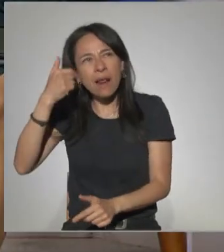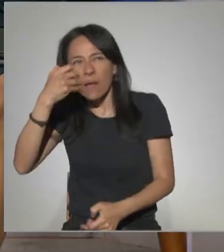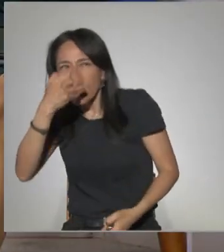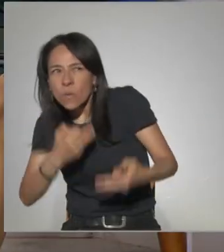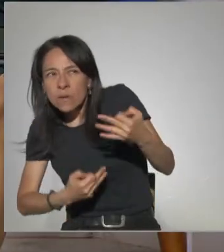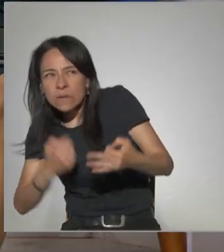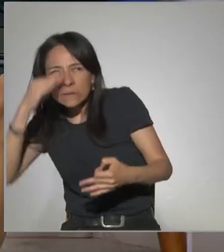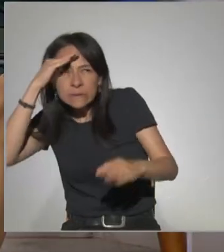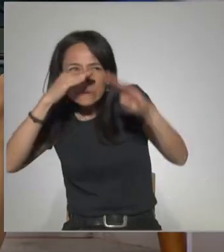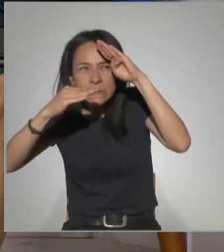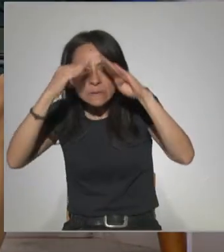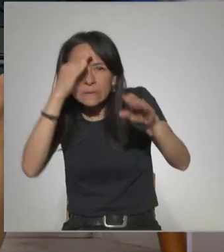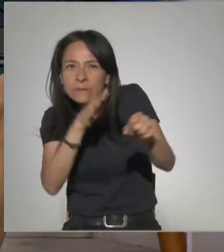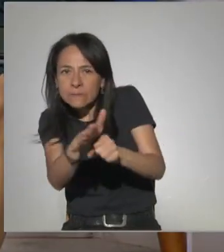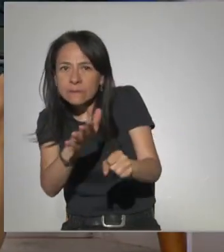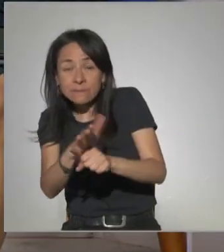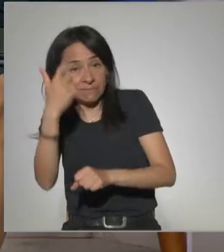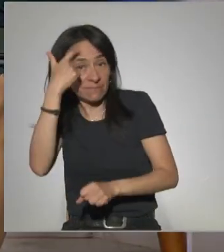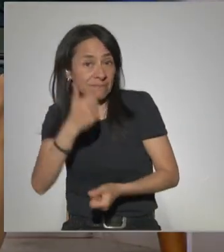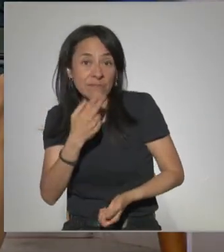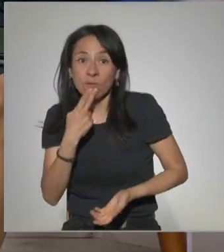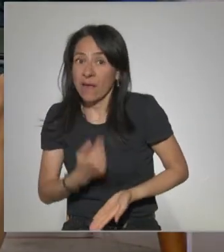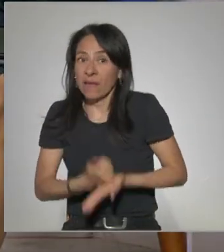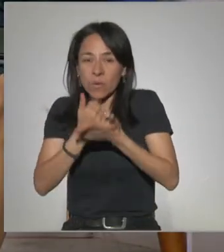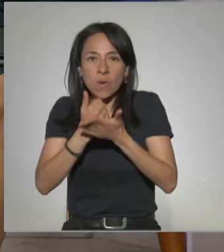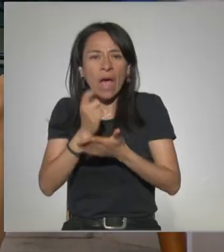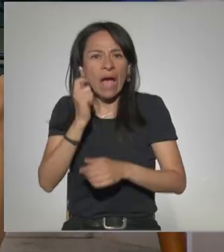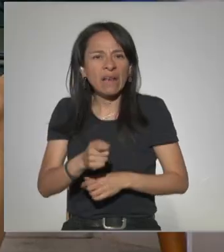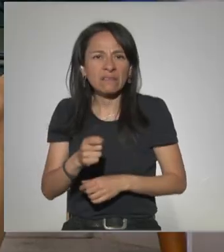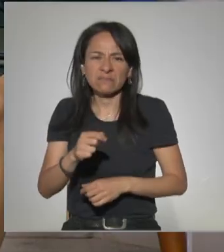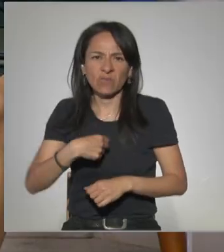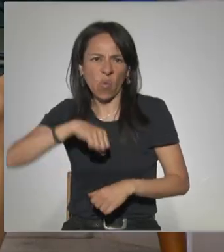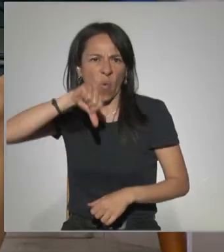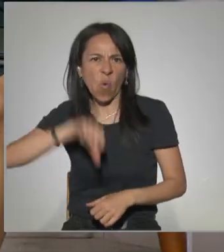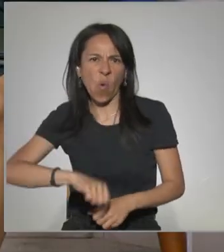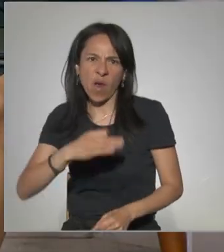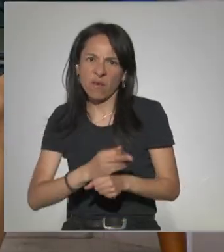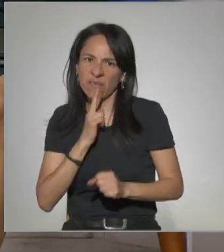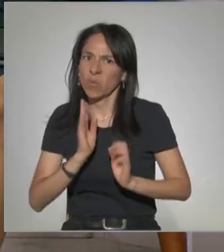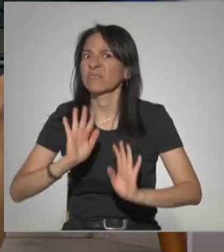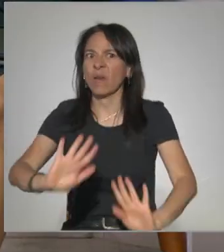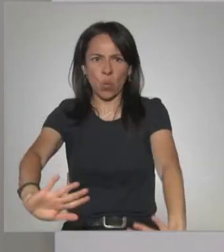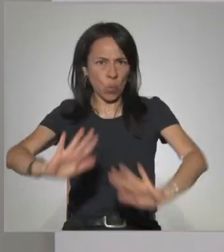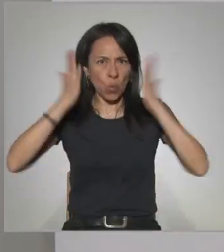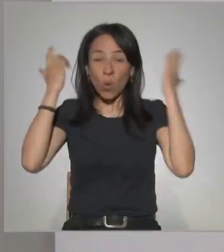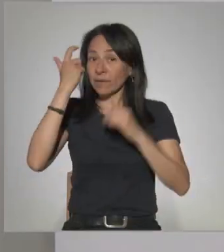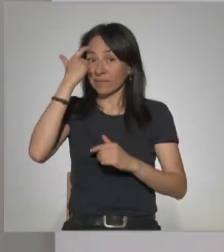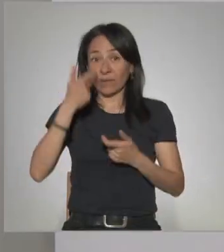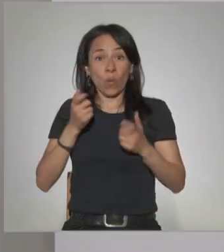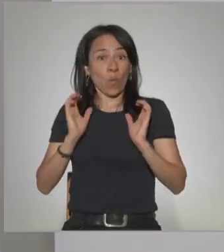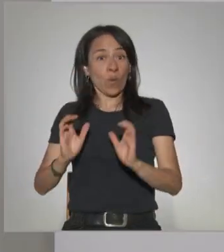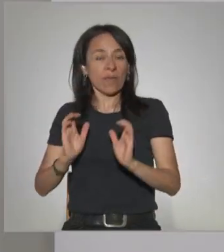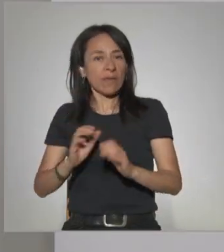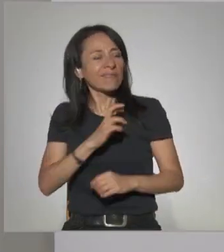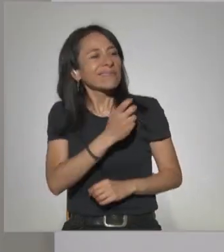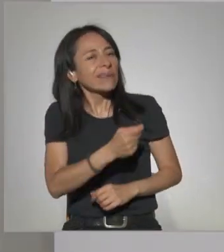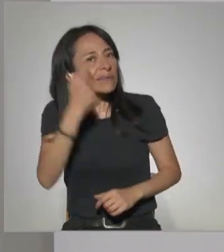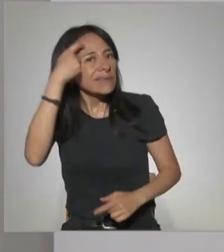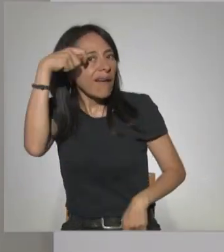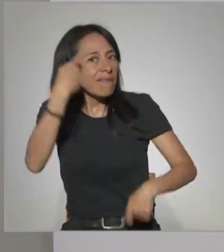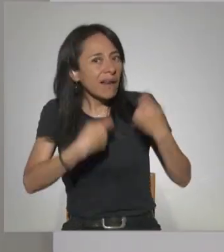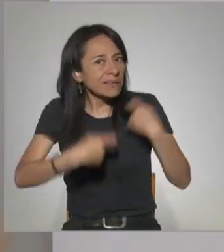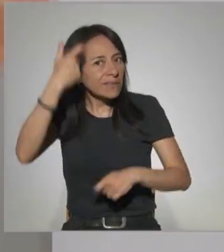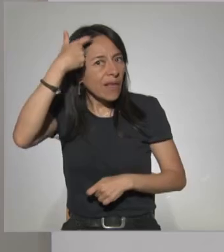por ejemplo, nos evita esta parte de la impulsividad así muy desmedida, ¿no? Flexibilidad cognitiva. Sí, importante. Flexibilidad